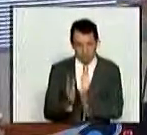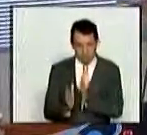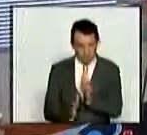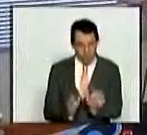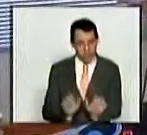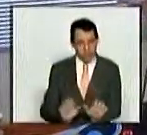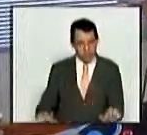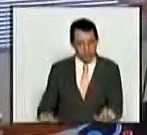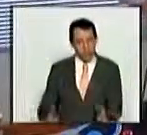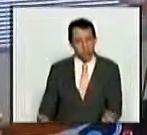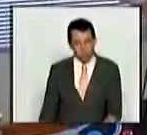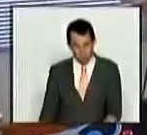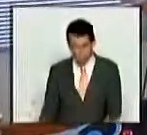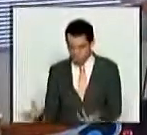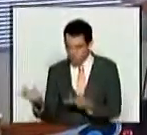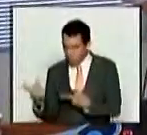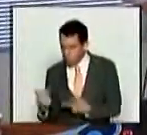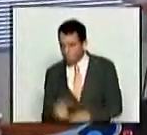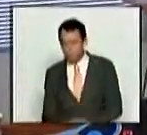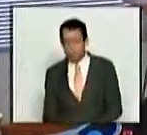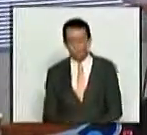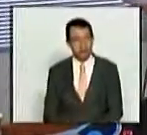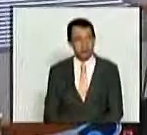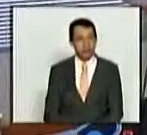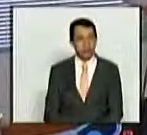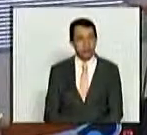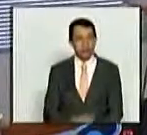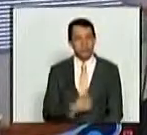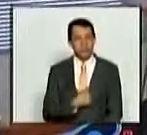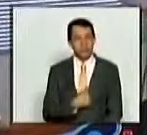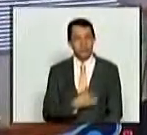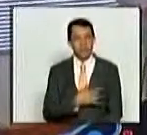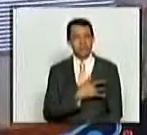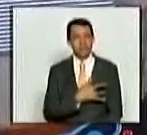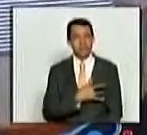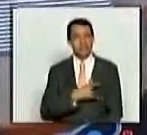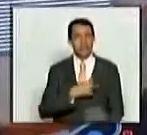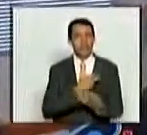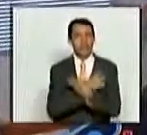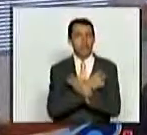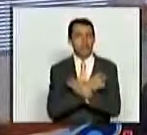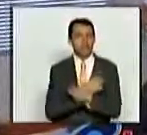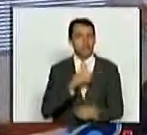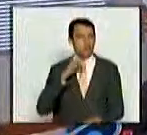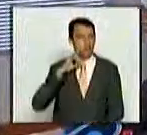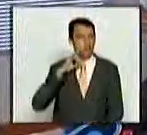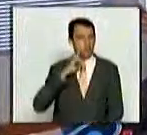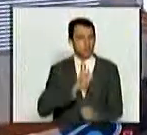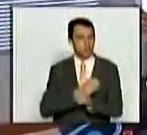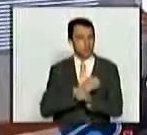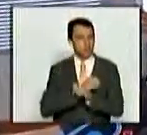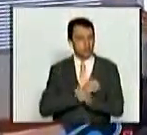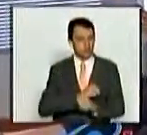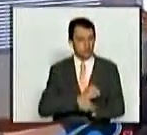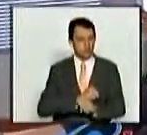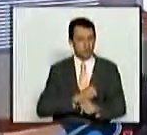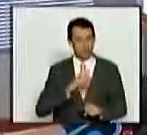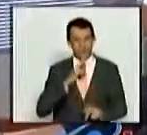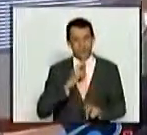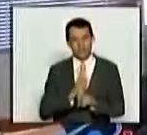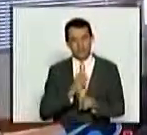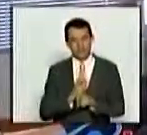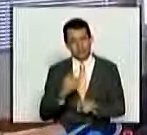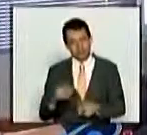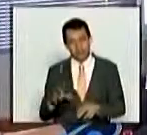ese movimiento de esa espalda ahí. Me sonaron como los huesos, yo no sé, como los músculos, algo así.